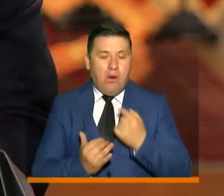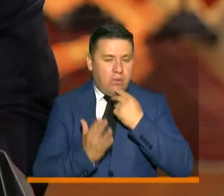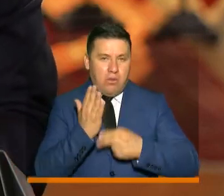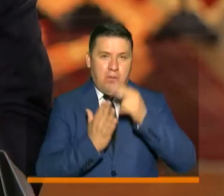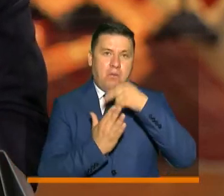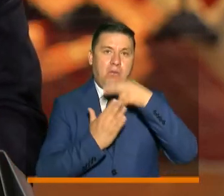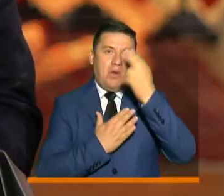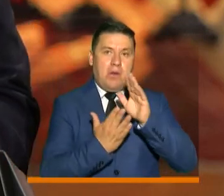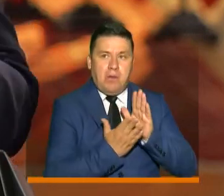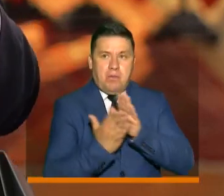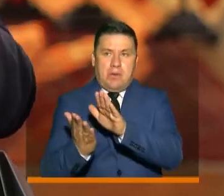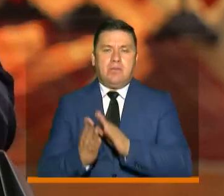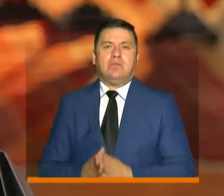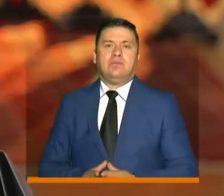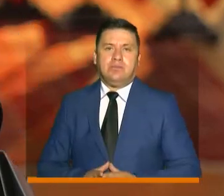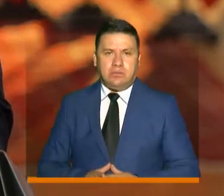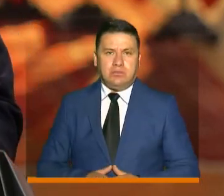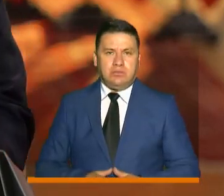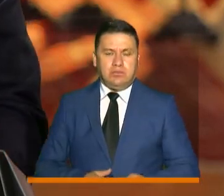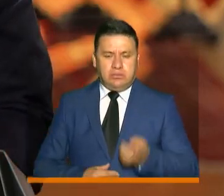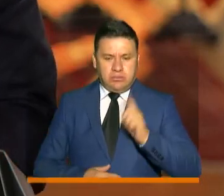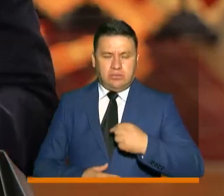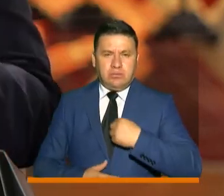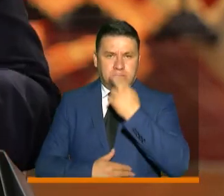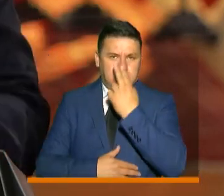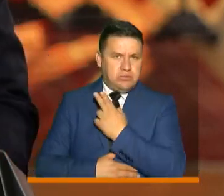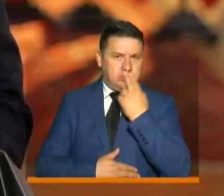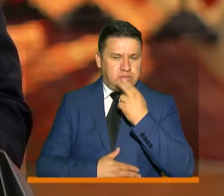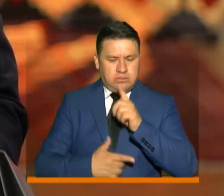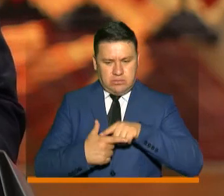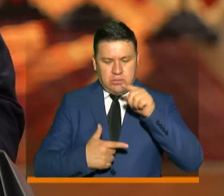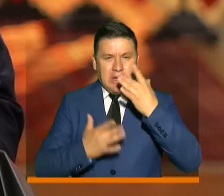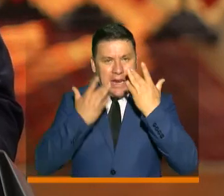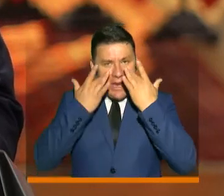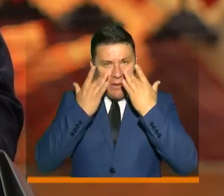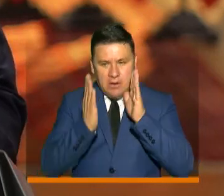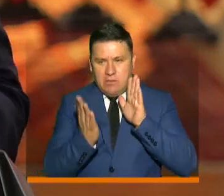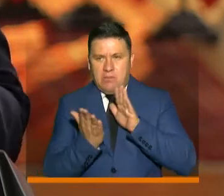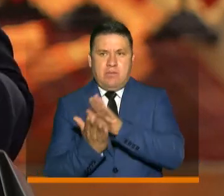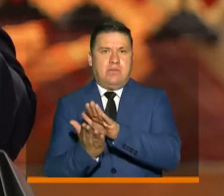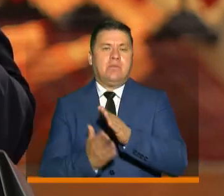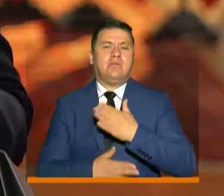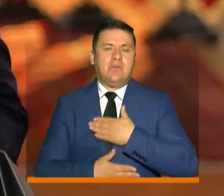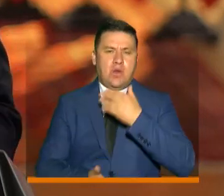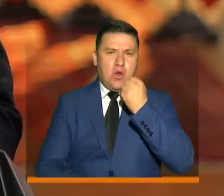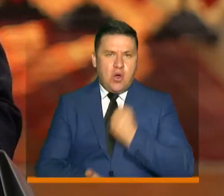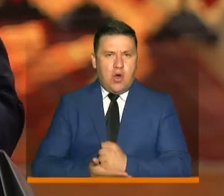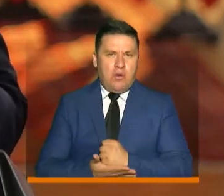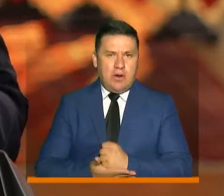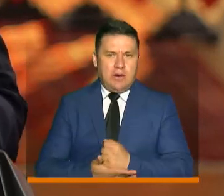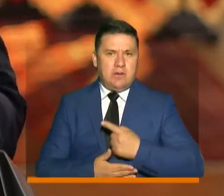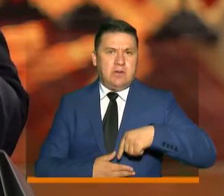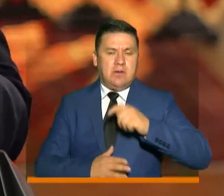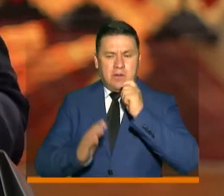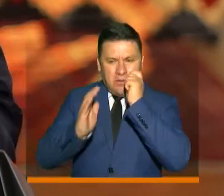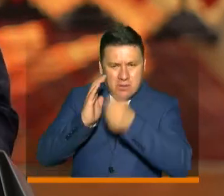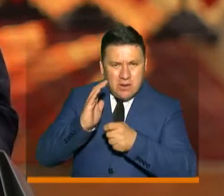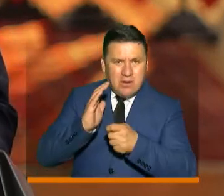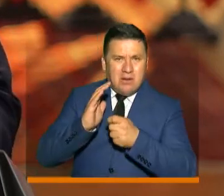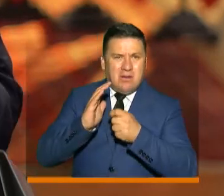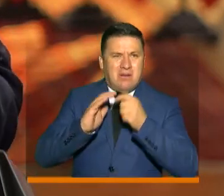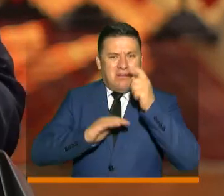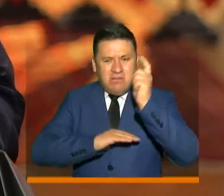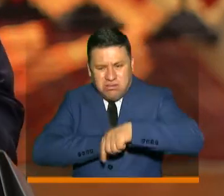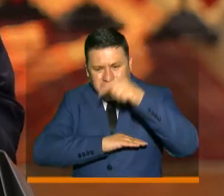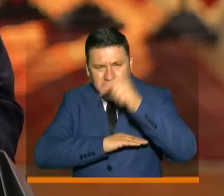hoy también nuestro compromiso con un crecimiento limpio nos obliga a que sectores como la minería y los hidrocarburos